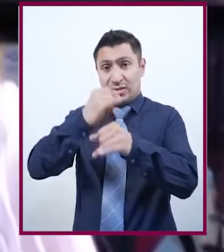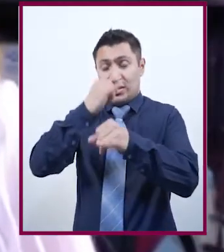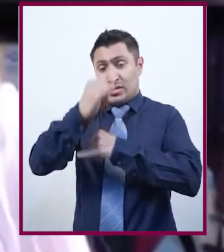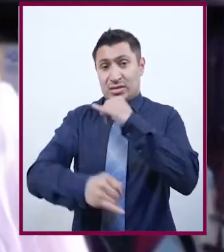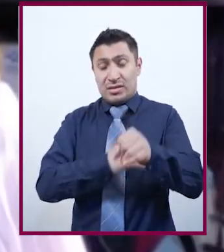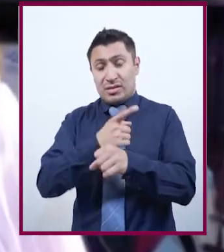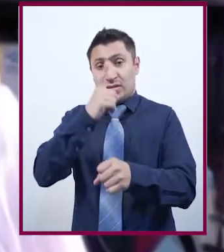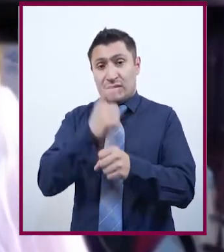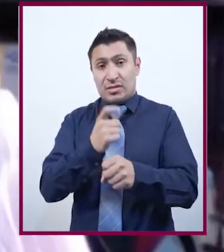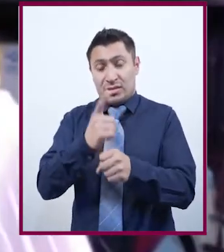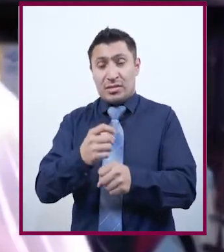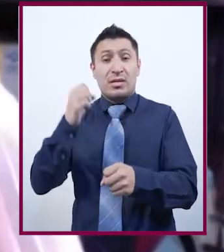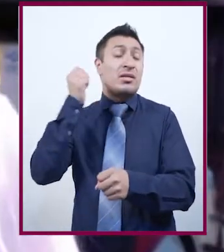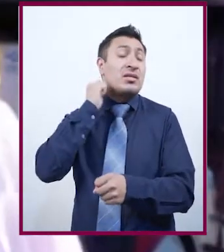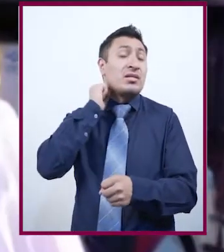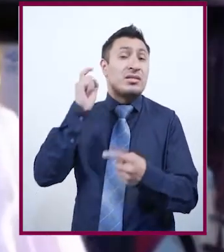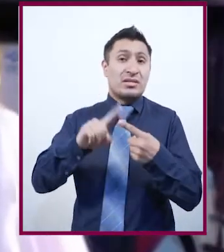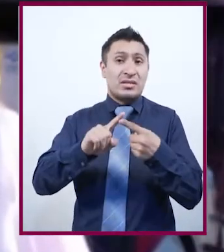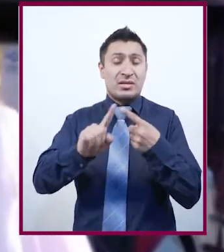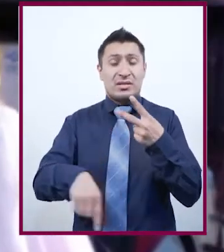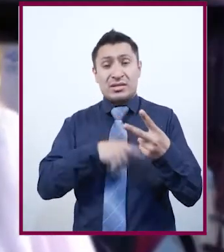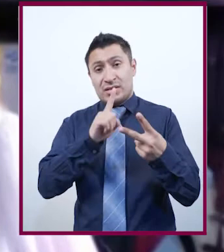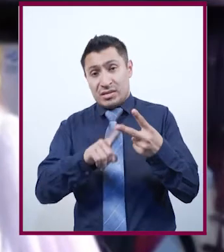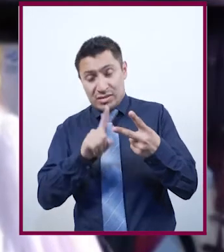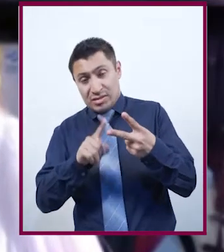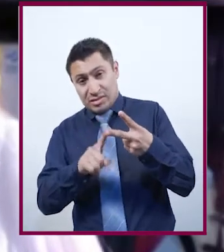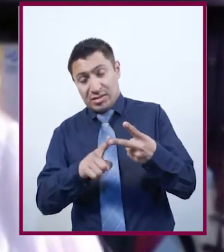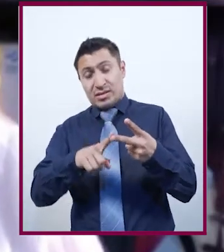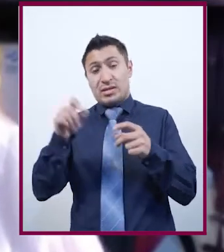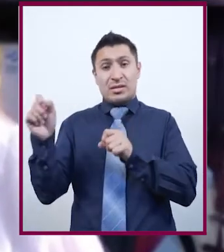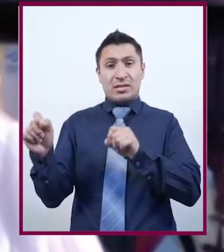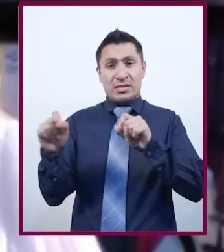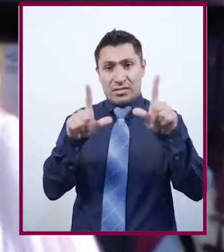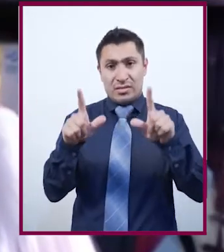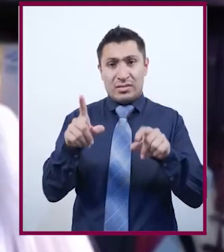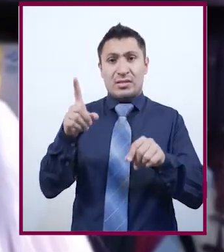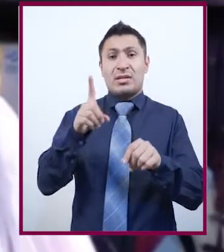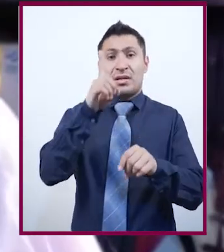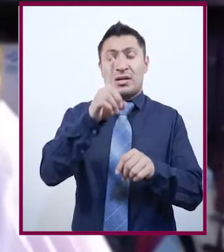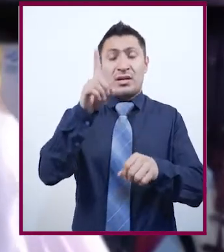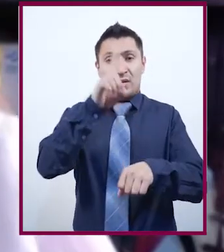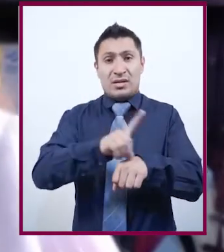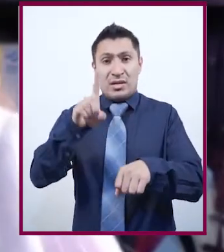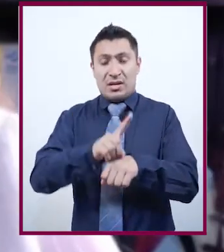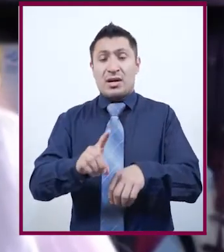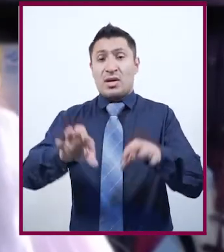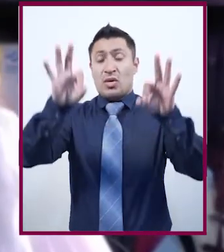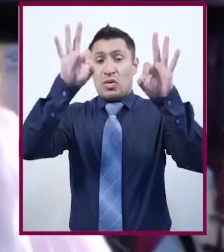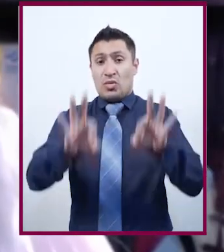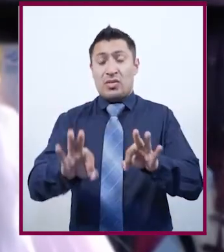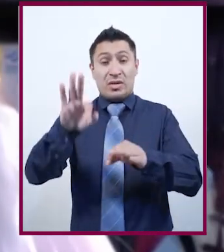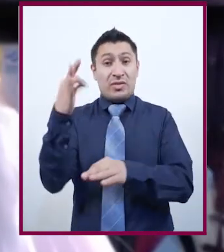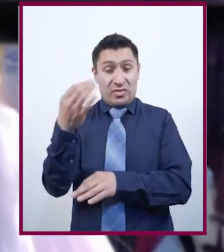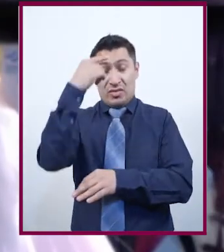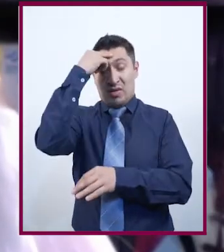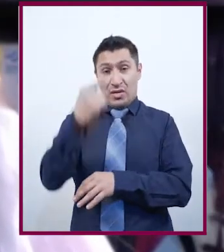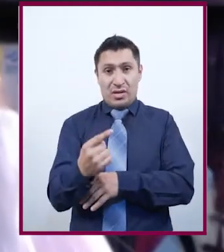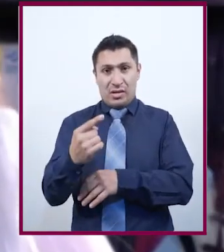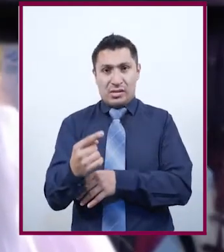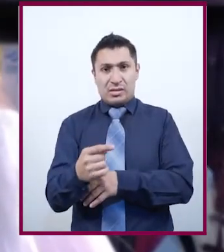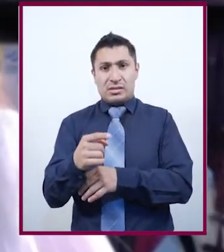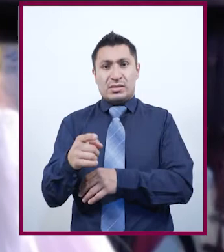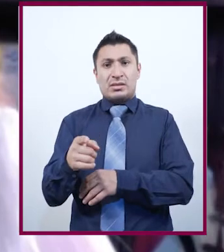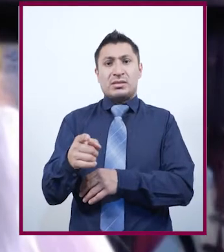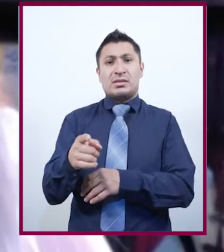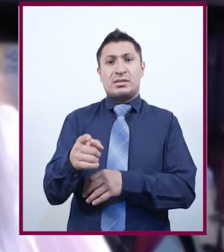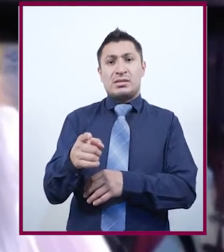Senado, después se publica en el Diario Oficial de la Federación para que esta se haga